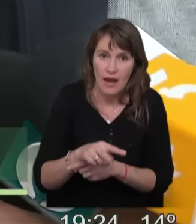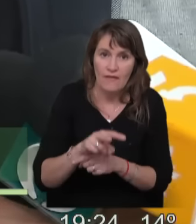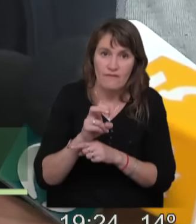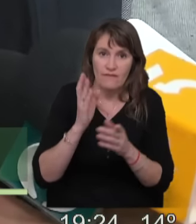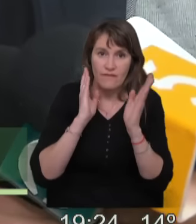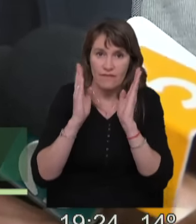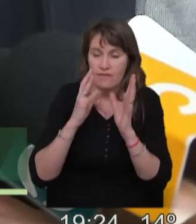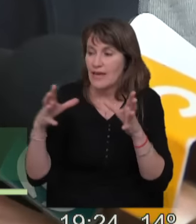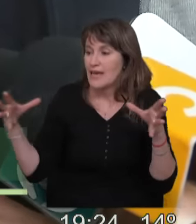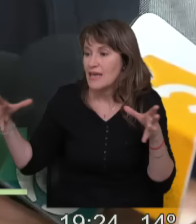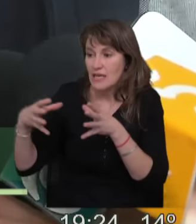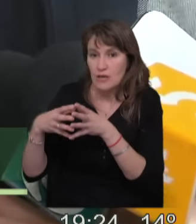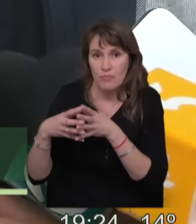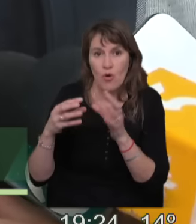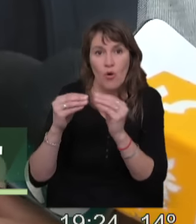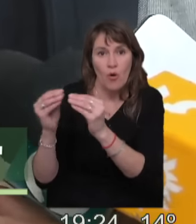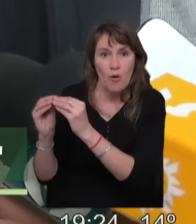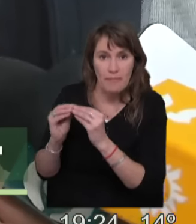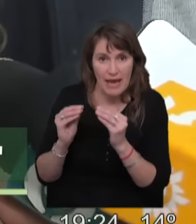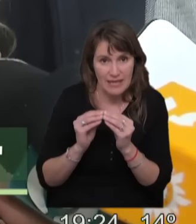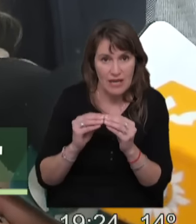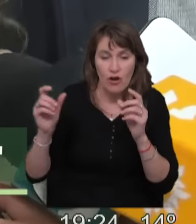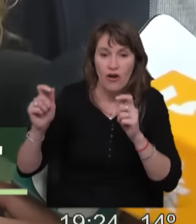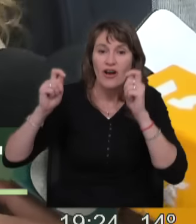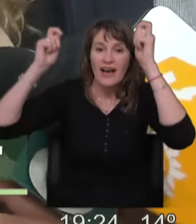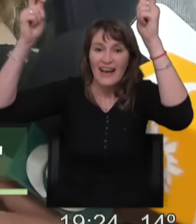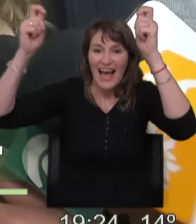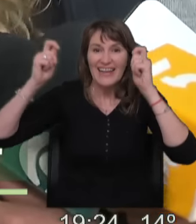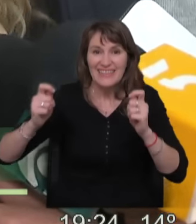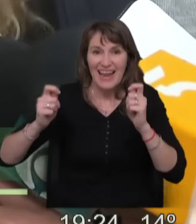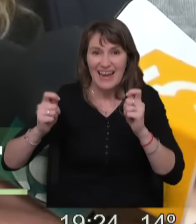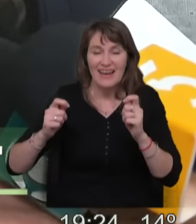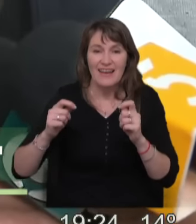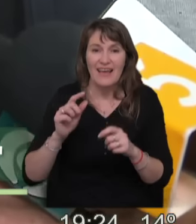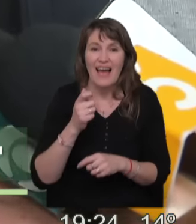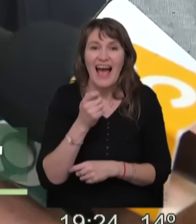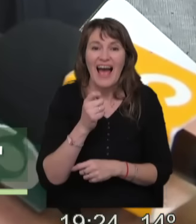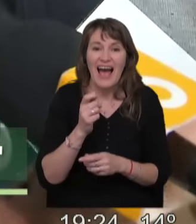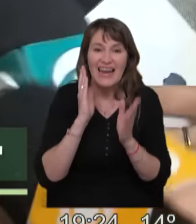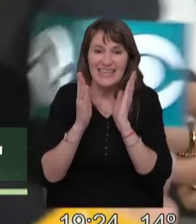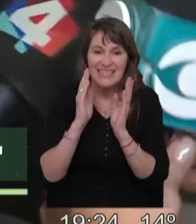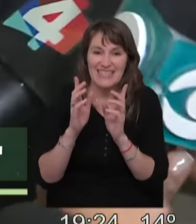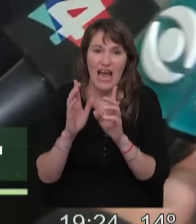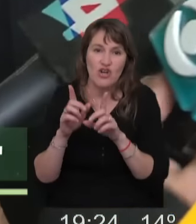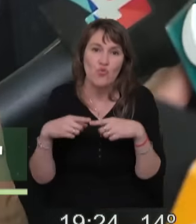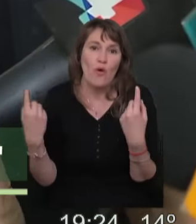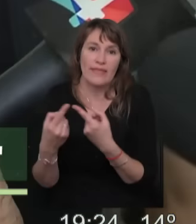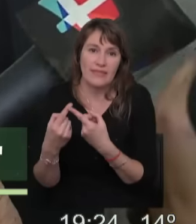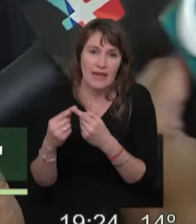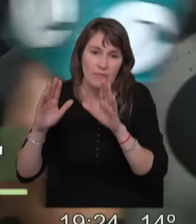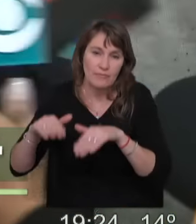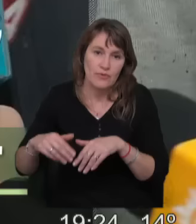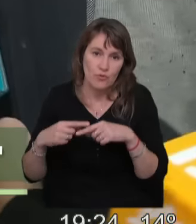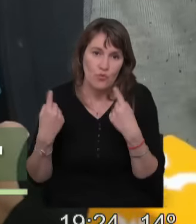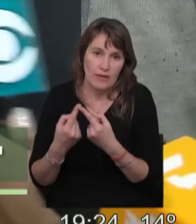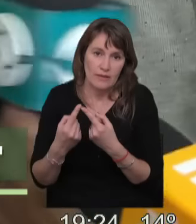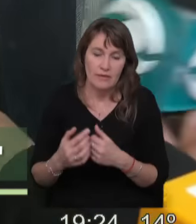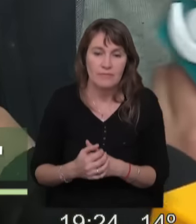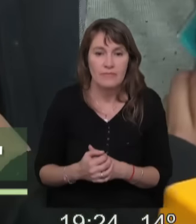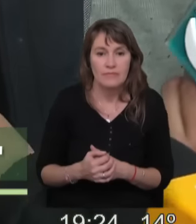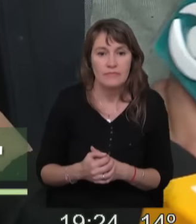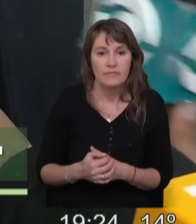equipo de compañeros fiscales había hecho un cartel que decía Alicia es nuestra. Eso es todo lo que tengo que decir sobre eso. ¿Pero qué mantuvo con Iturralde? ¿El Partido Nacional en su